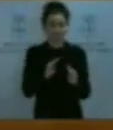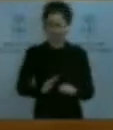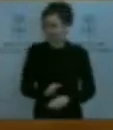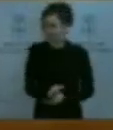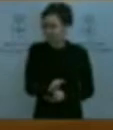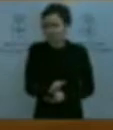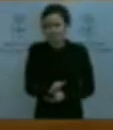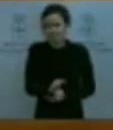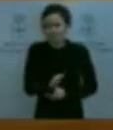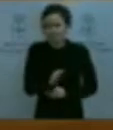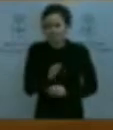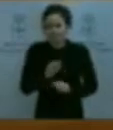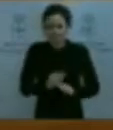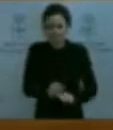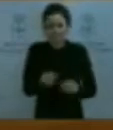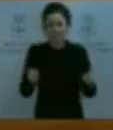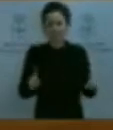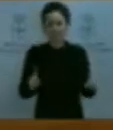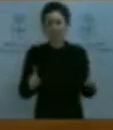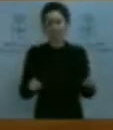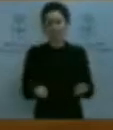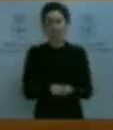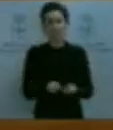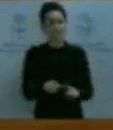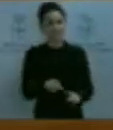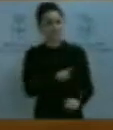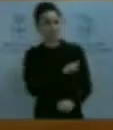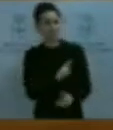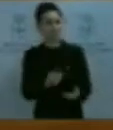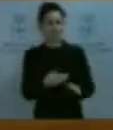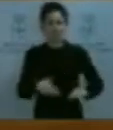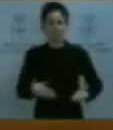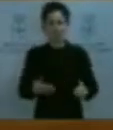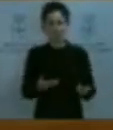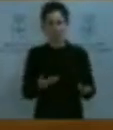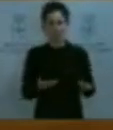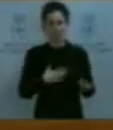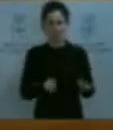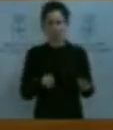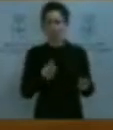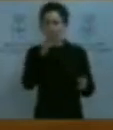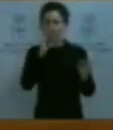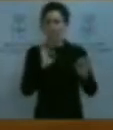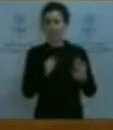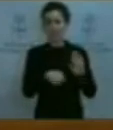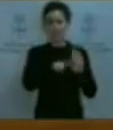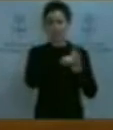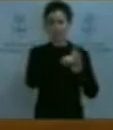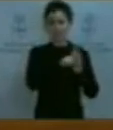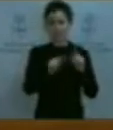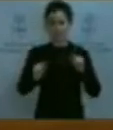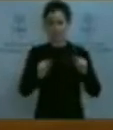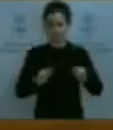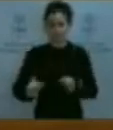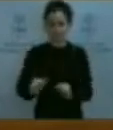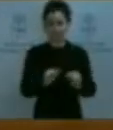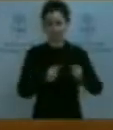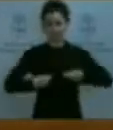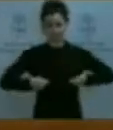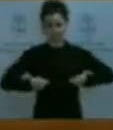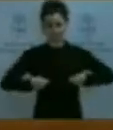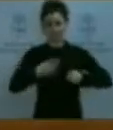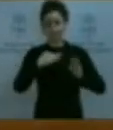osado. La financiación que se proponía como primer punto negociador de un aumento de 5.000 millones de euros llevaría a España a